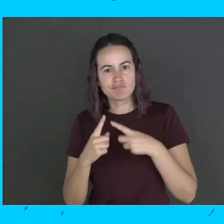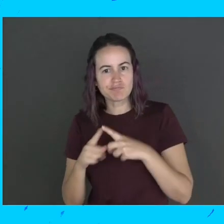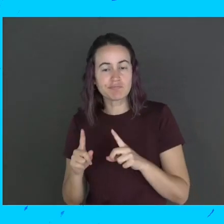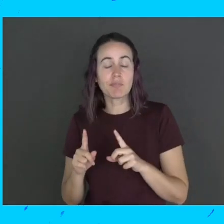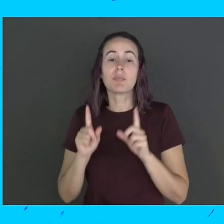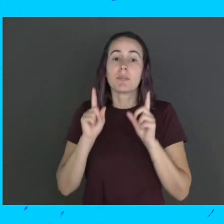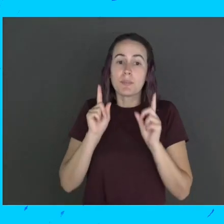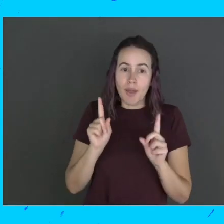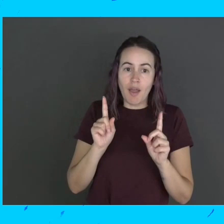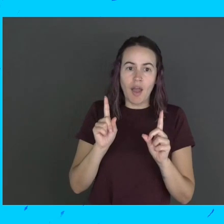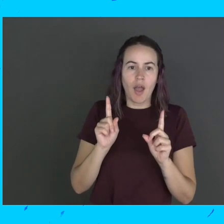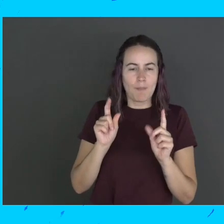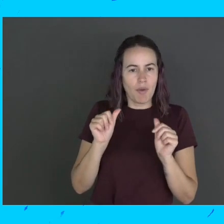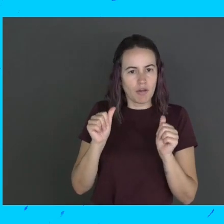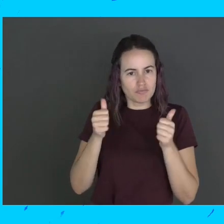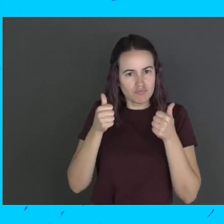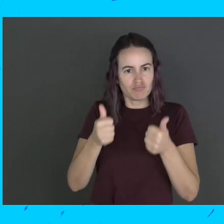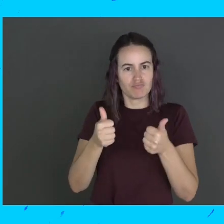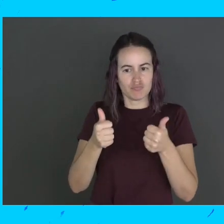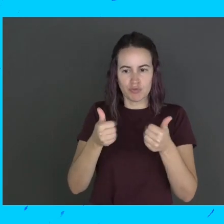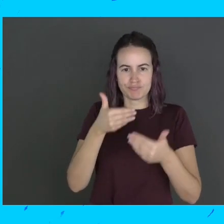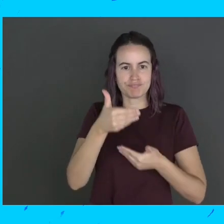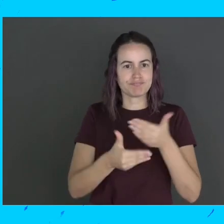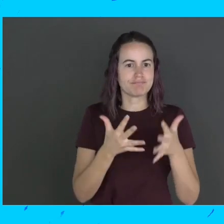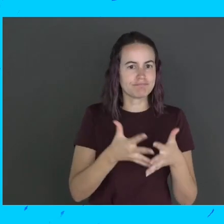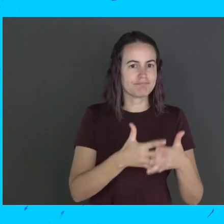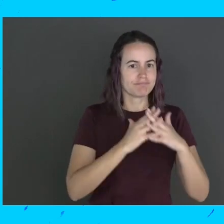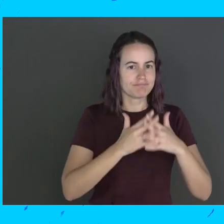sigamos sin preguntar, pero creo que eso